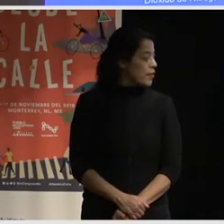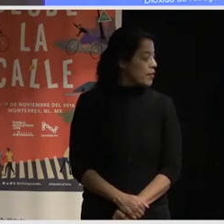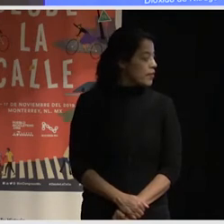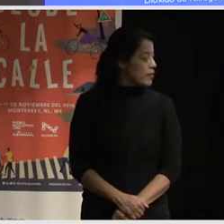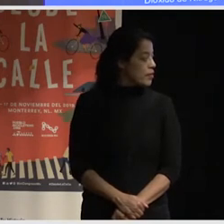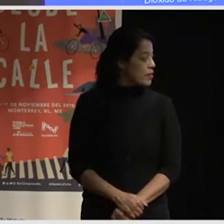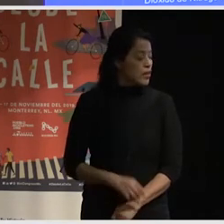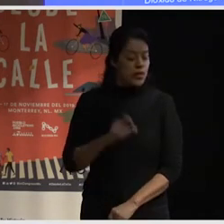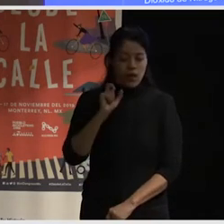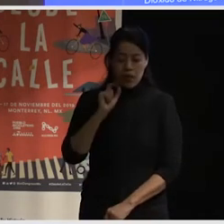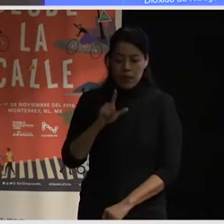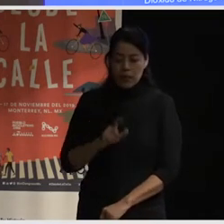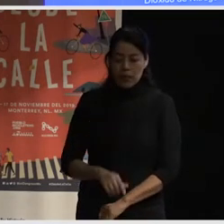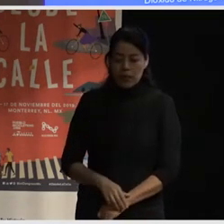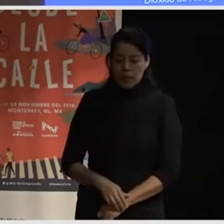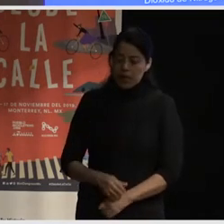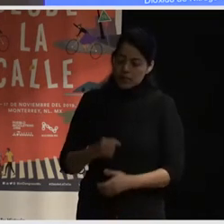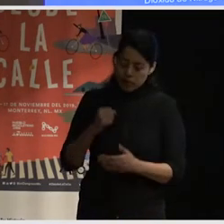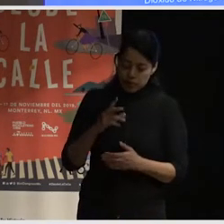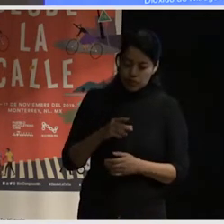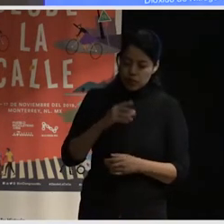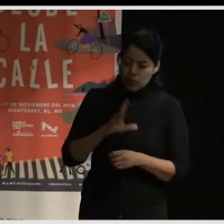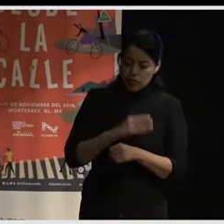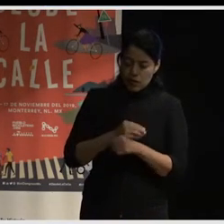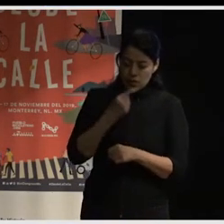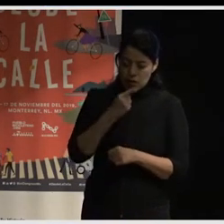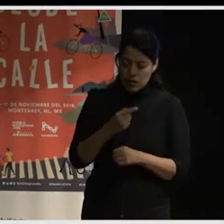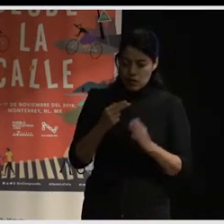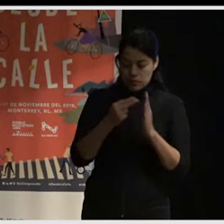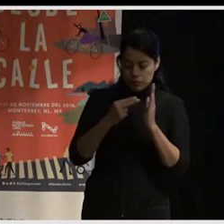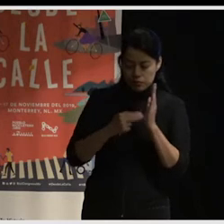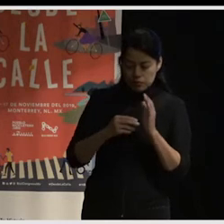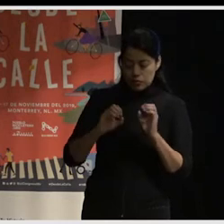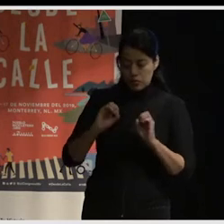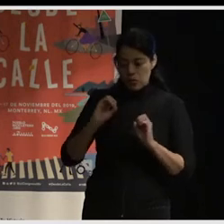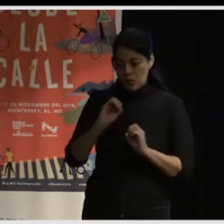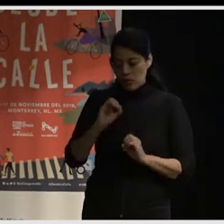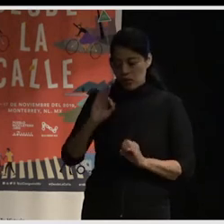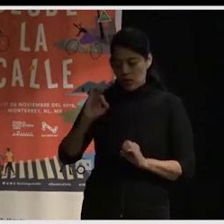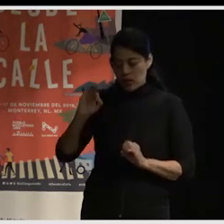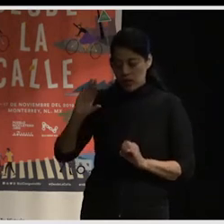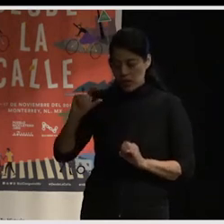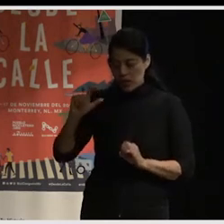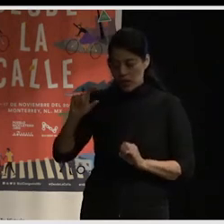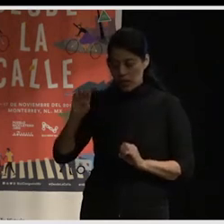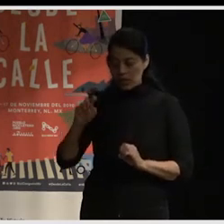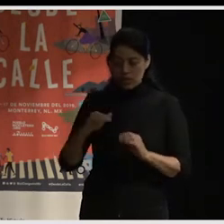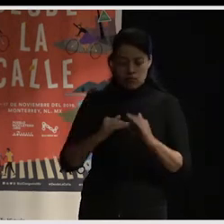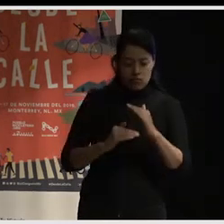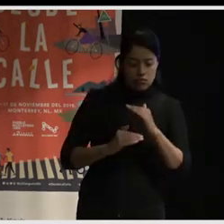esto también para recalcar nada más rápidamente las normas oficiales mexicanas rebasan por mucho las